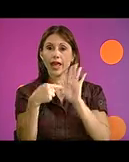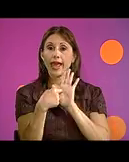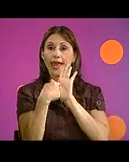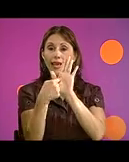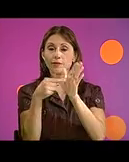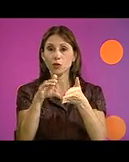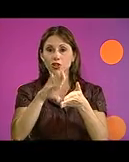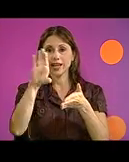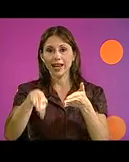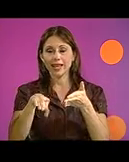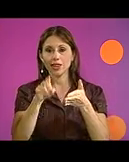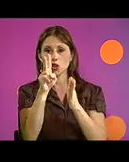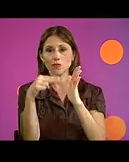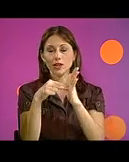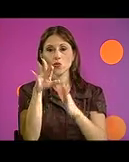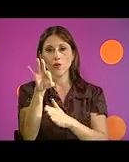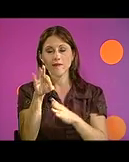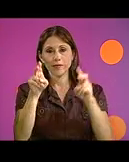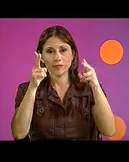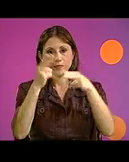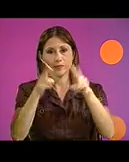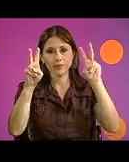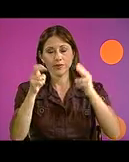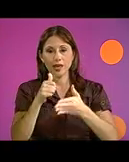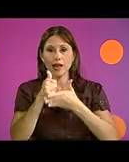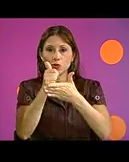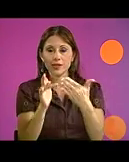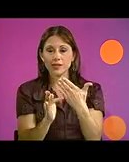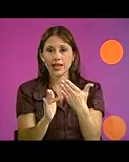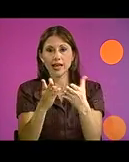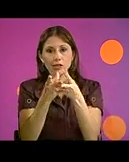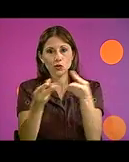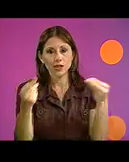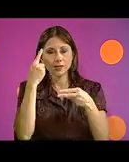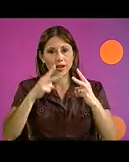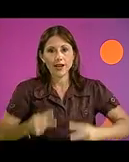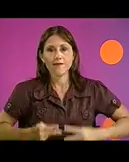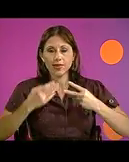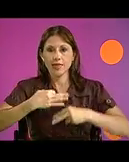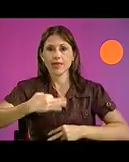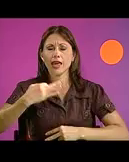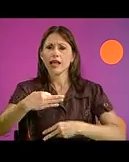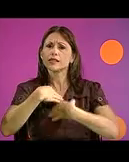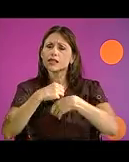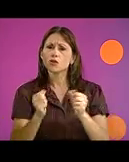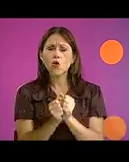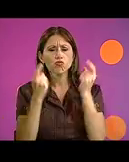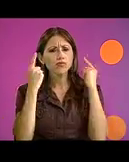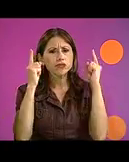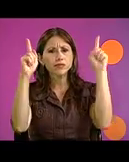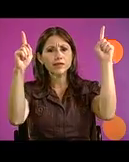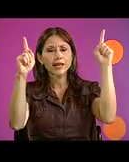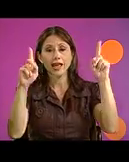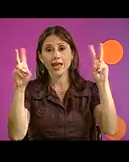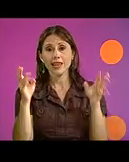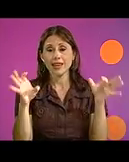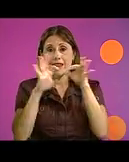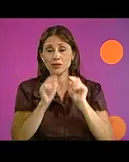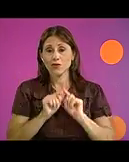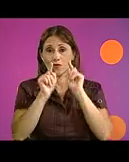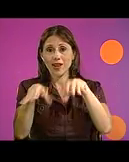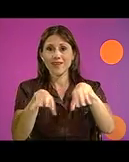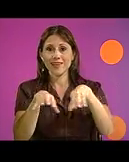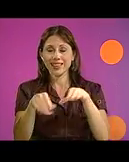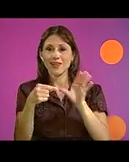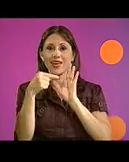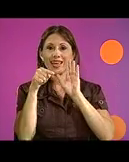La Expo Senarec 2009, Ayudas Técnicas, Soluciones para la Vida Diaria, se llevó a cabo con gran éxito. Nexos estuvo presente en el